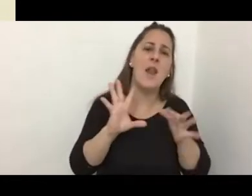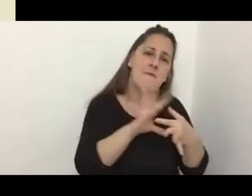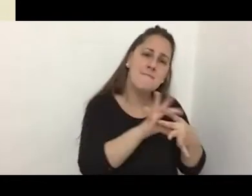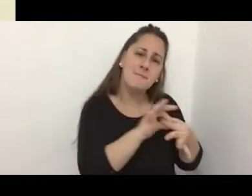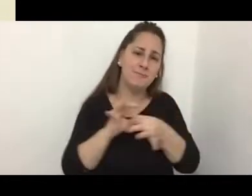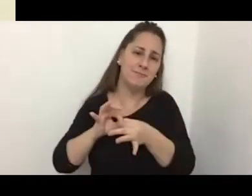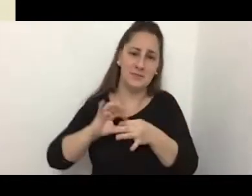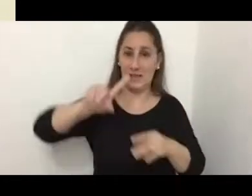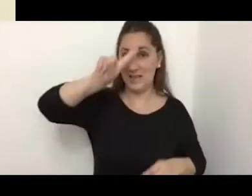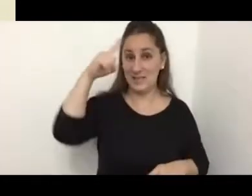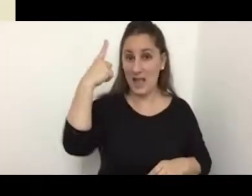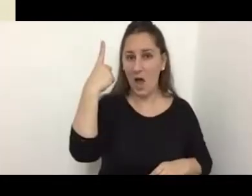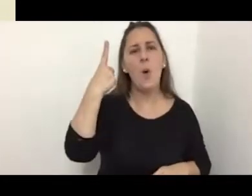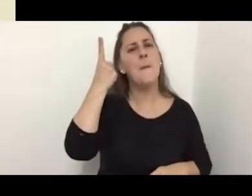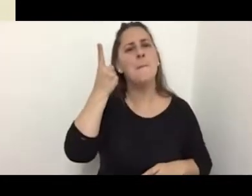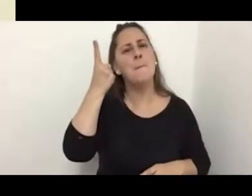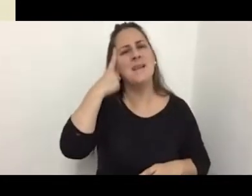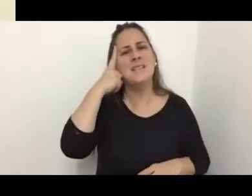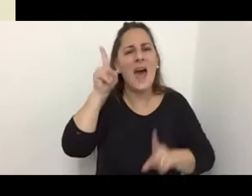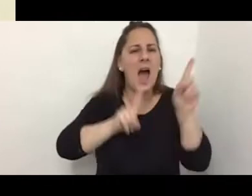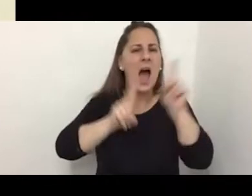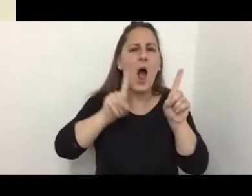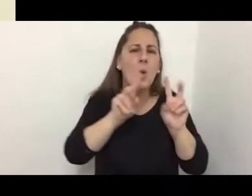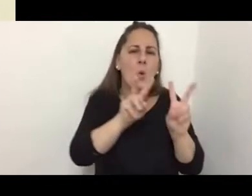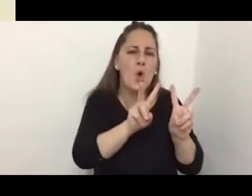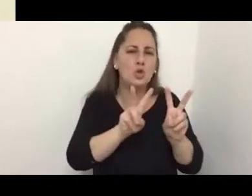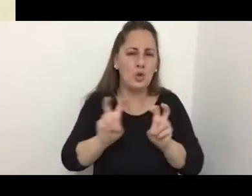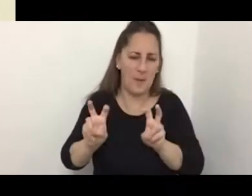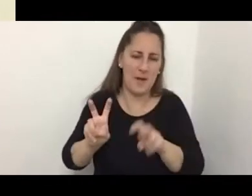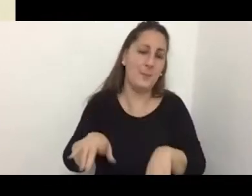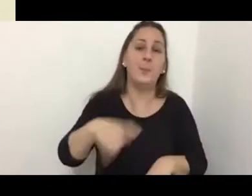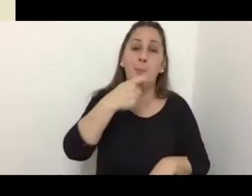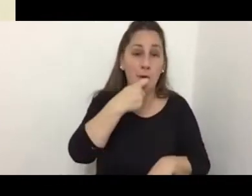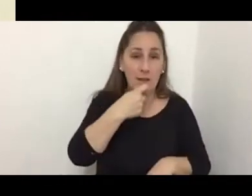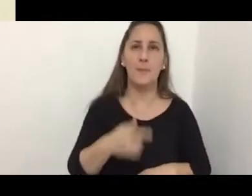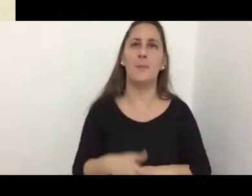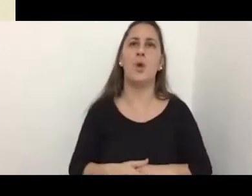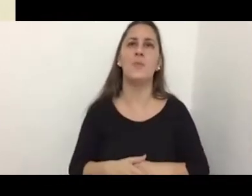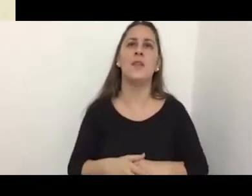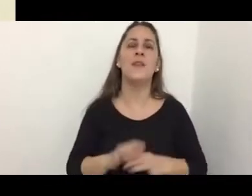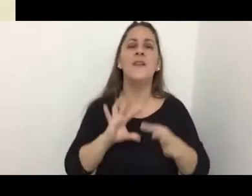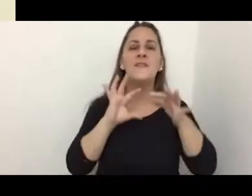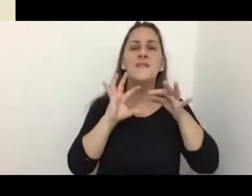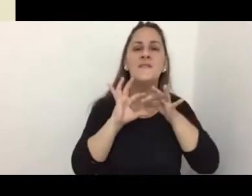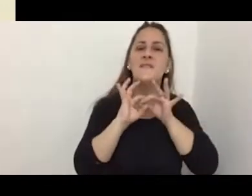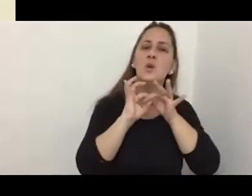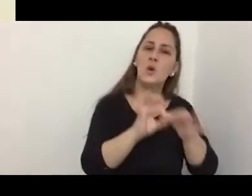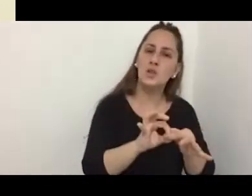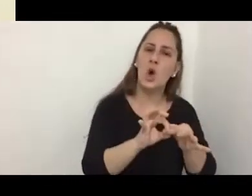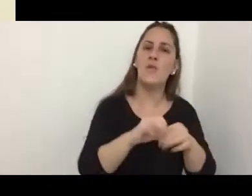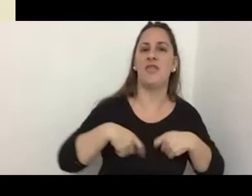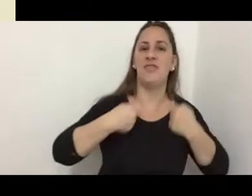Estado, pensar determinadas cuestiones que, por ejemplo, se vinculen con la